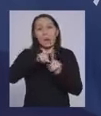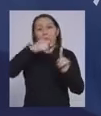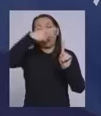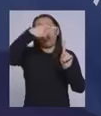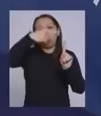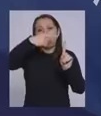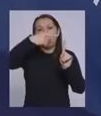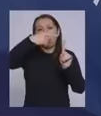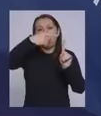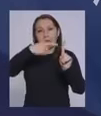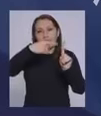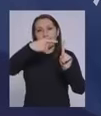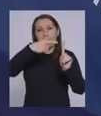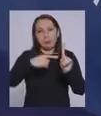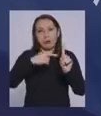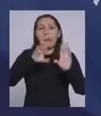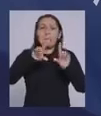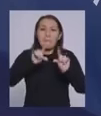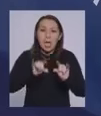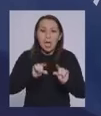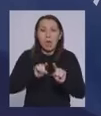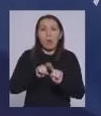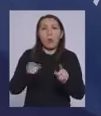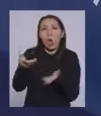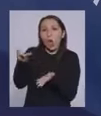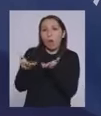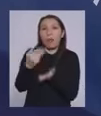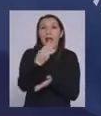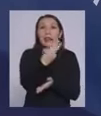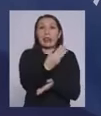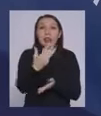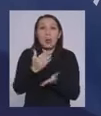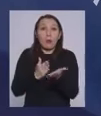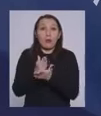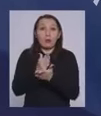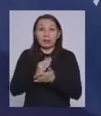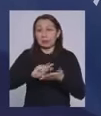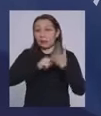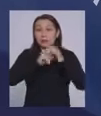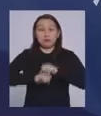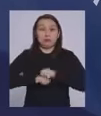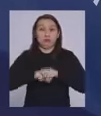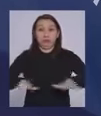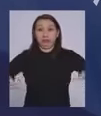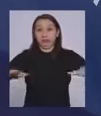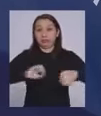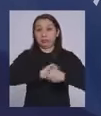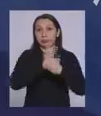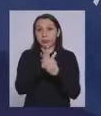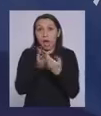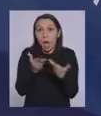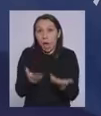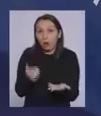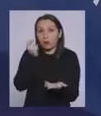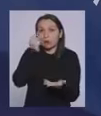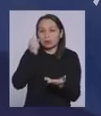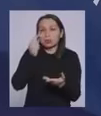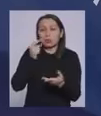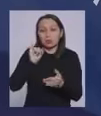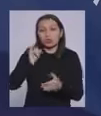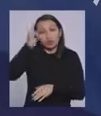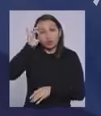es muchísimo más baja, incomparable con los 39 grados que partimos. En este momento nosotros estamos conscientes de